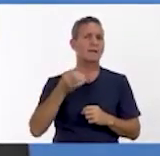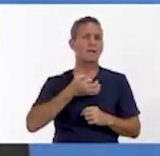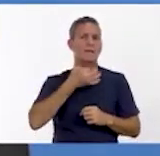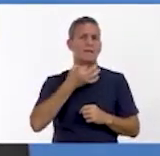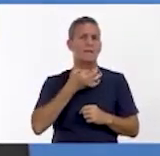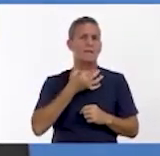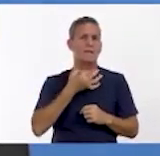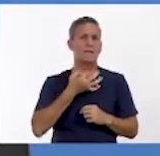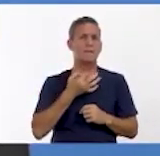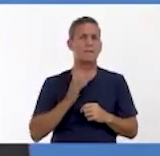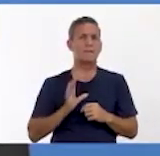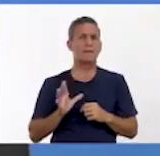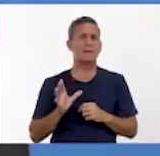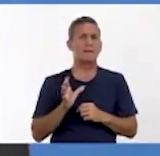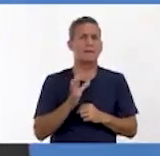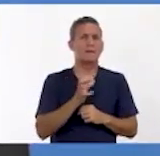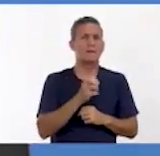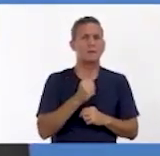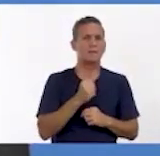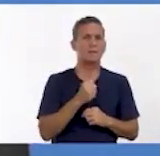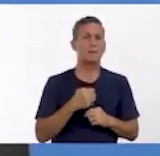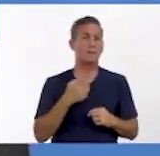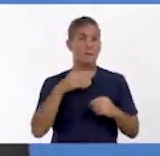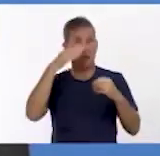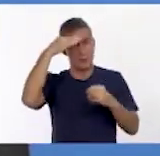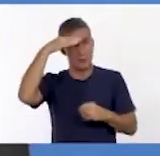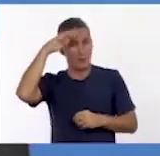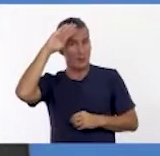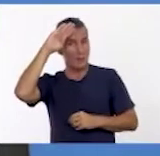Y entonces, en Cuba está la